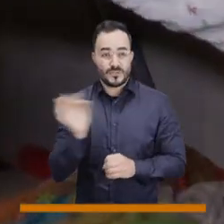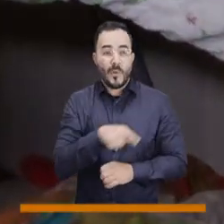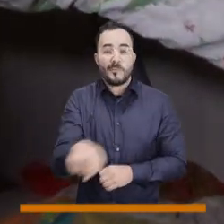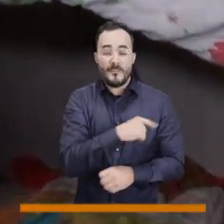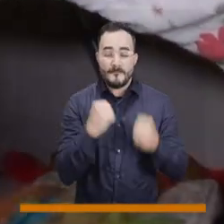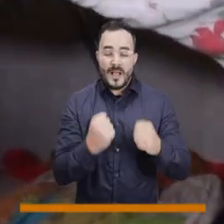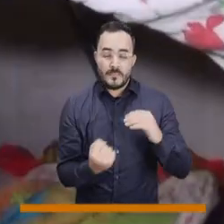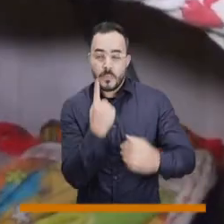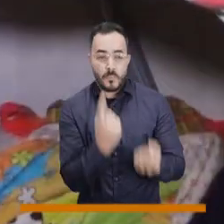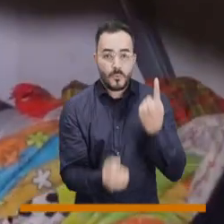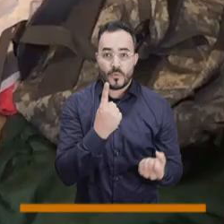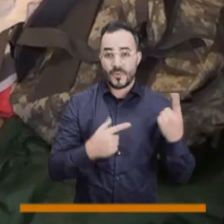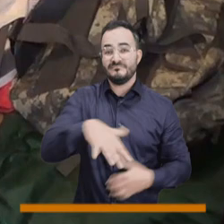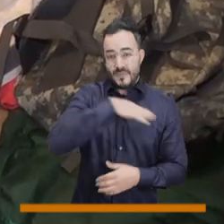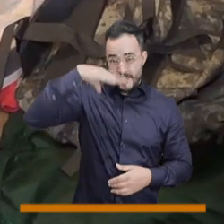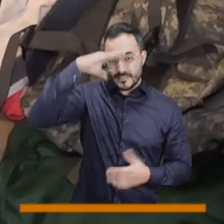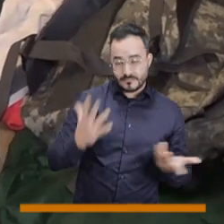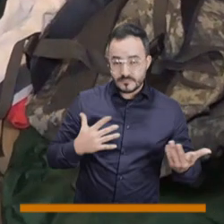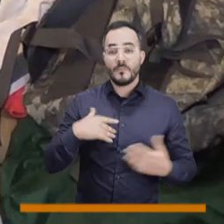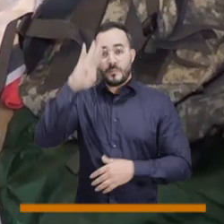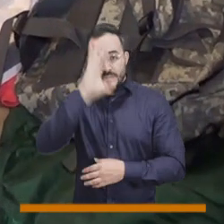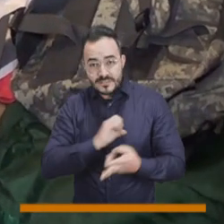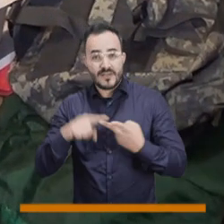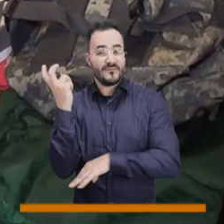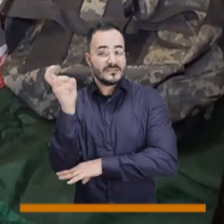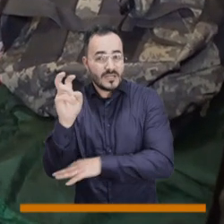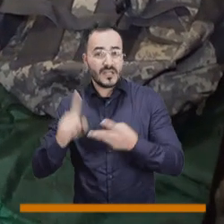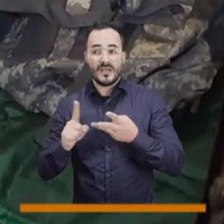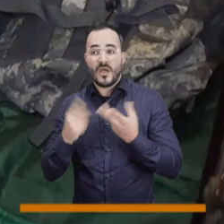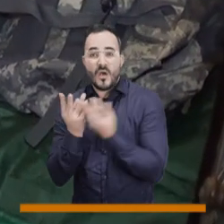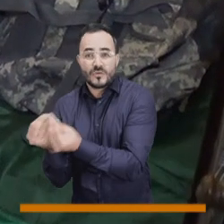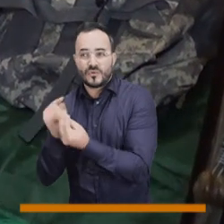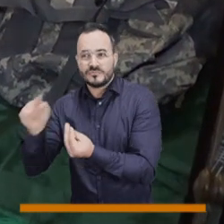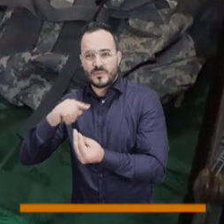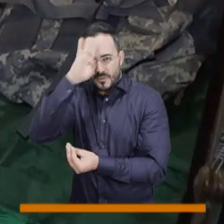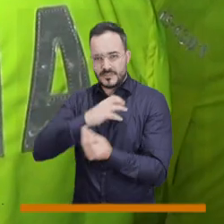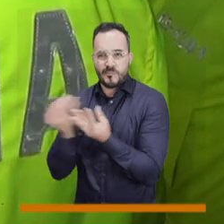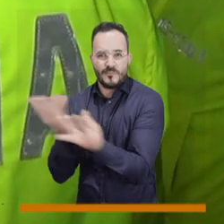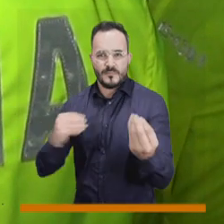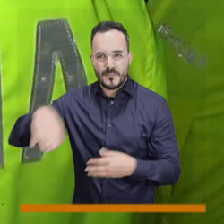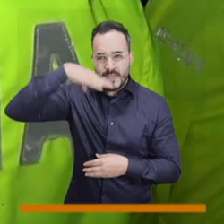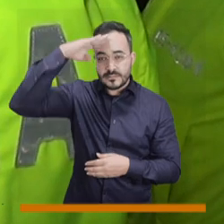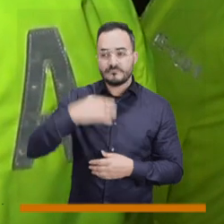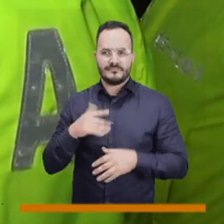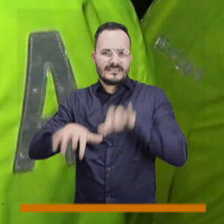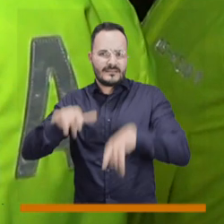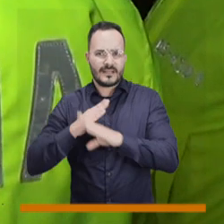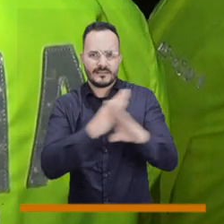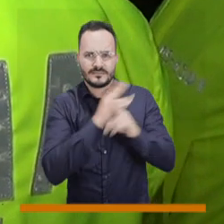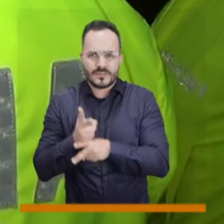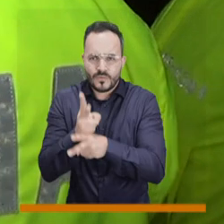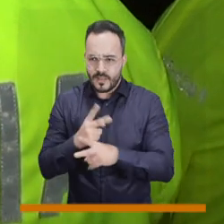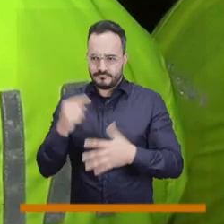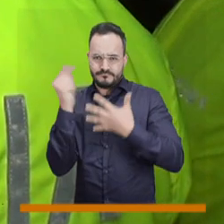del país en este momento. La Policía Nacional, la Fiscalía General de la Nación, la Dirección Seccional de Fiscalías Medellín, la Secretaría de Seguridad, en